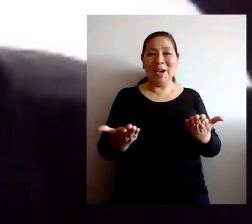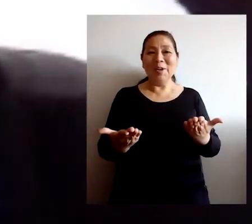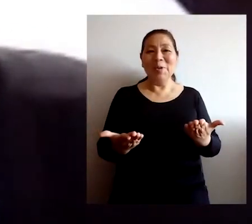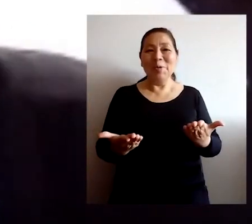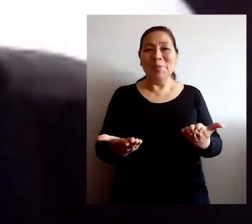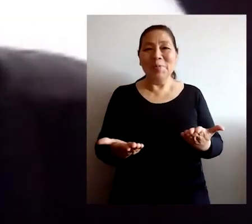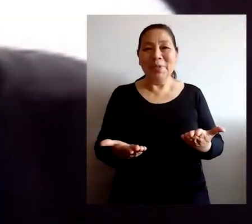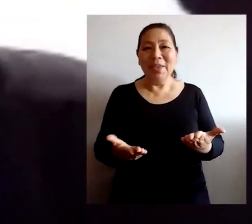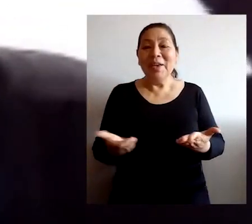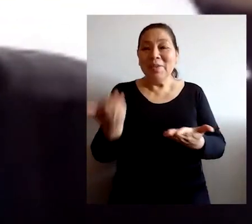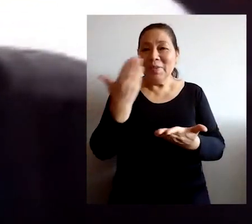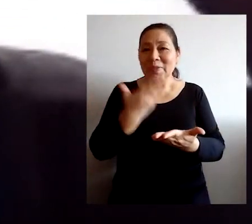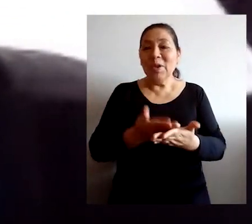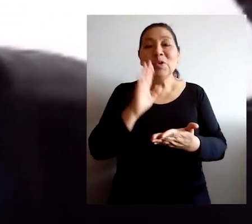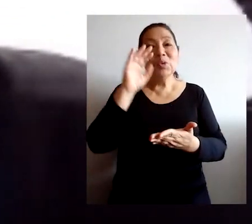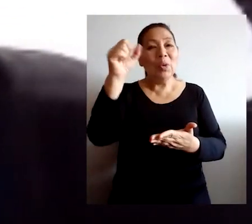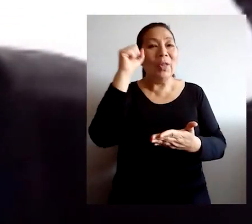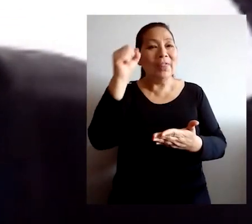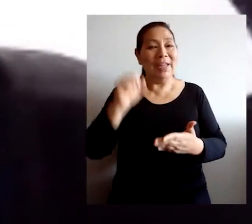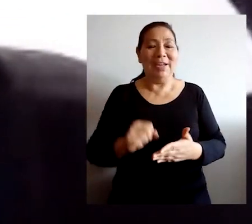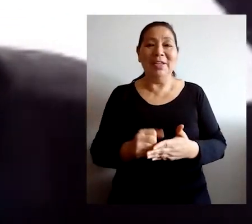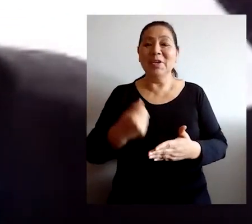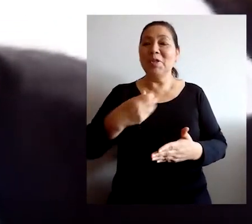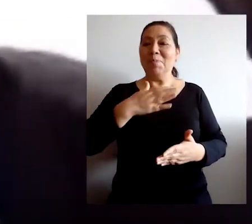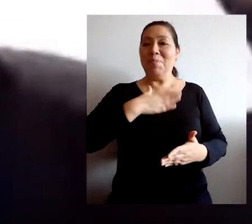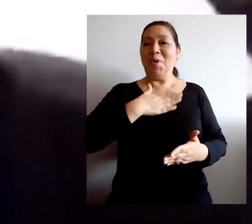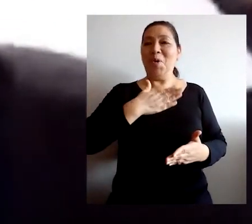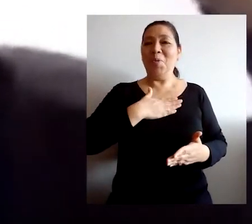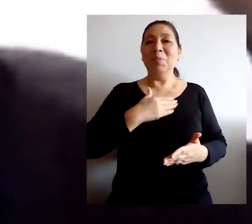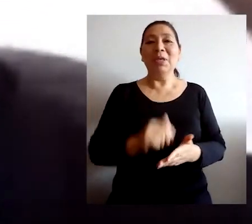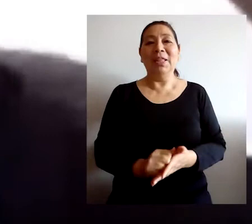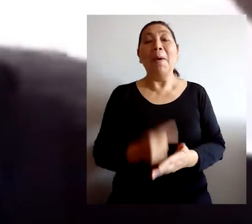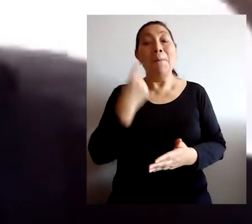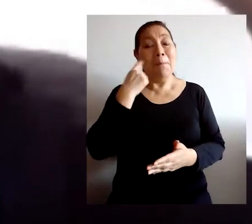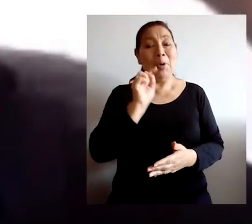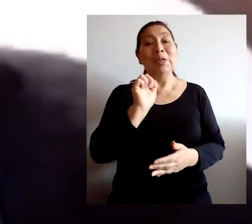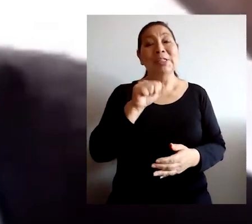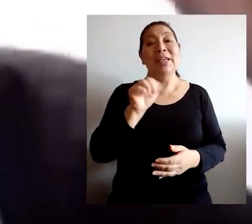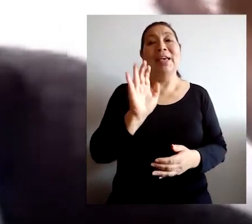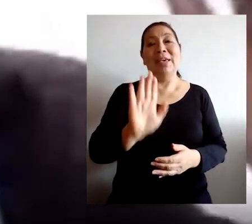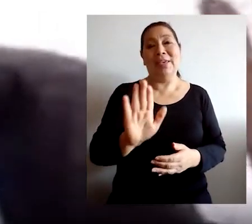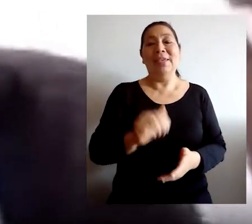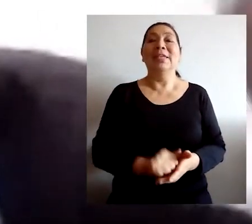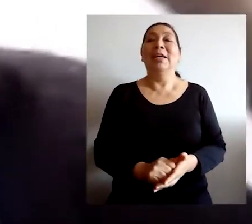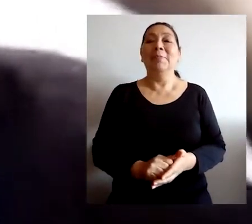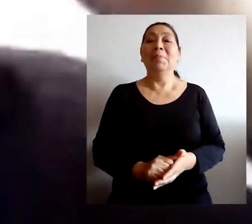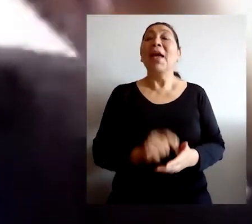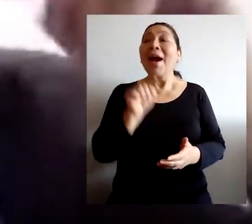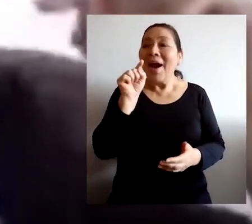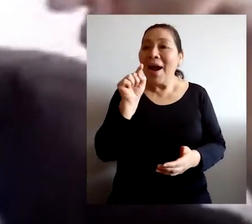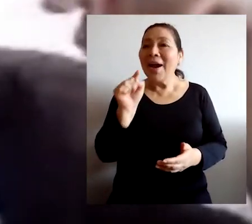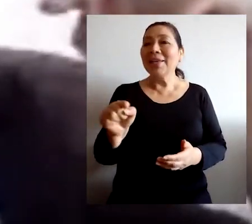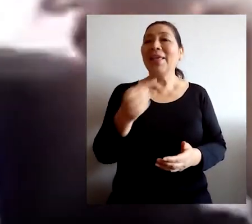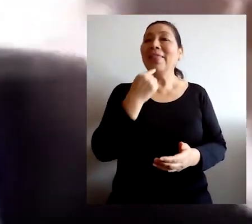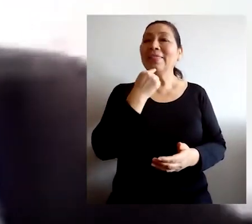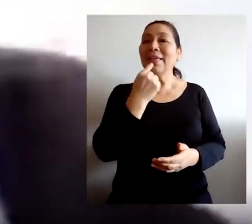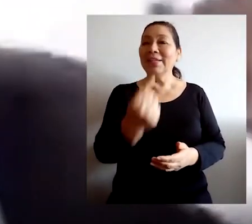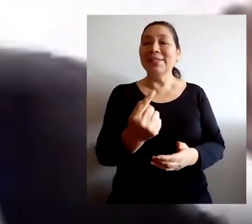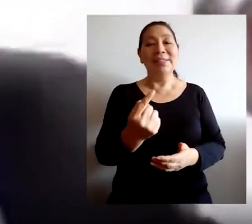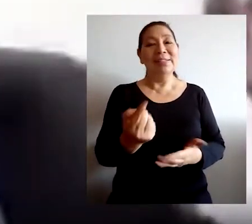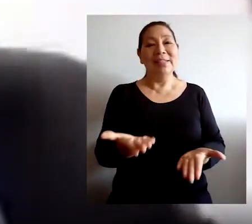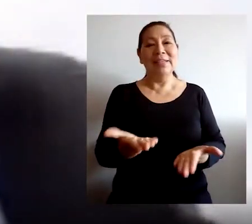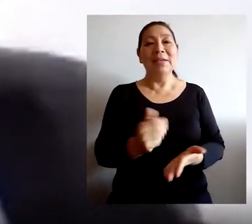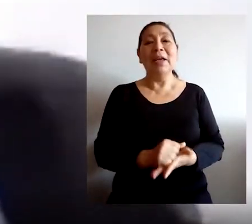una tutela de su derecho de propiedad alegado por ella, ¿no? Entonces, ahí alegamos, sin